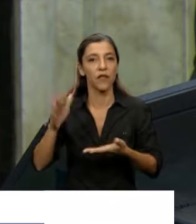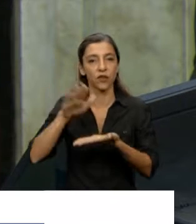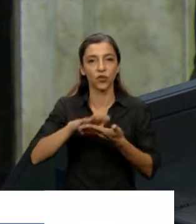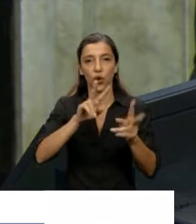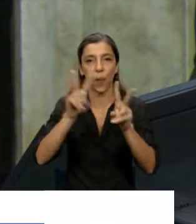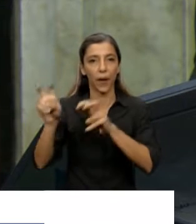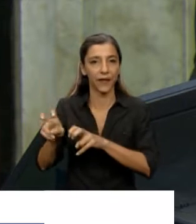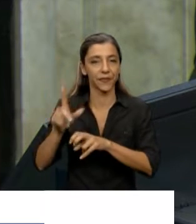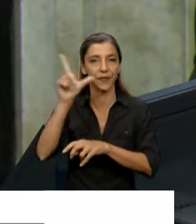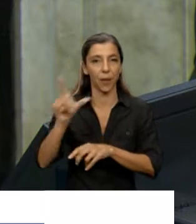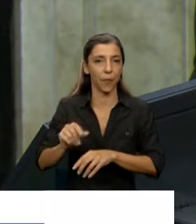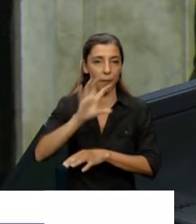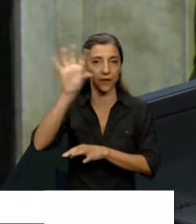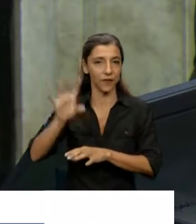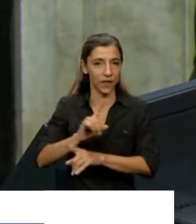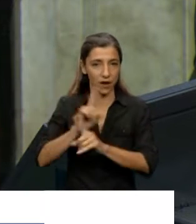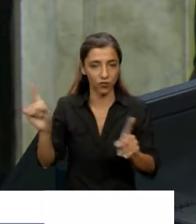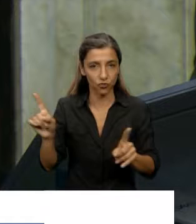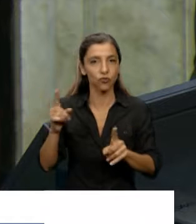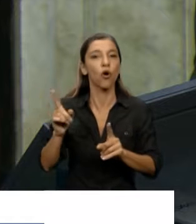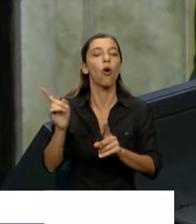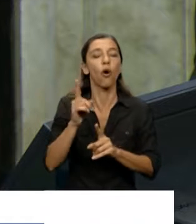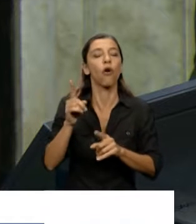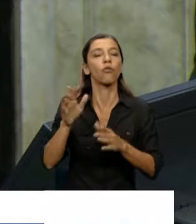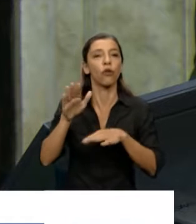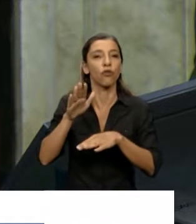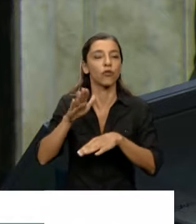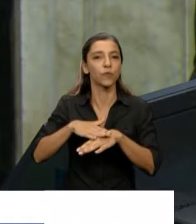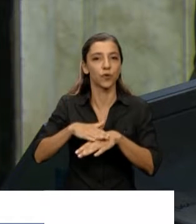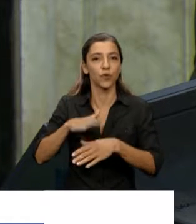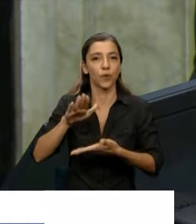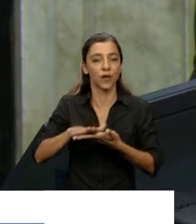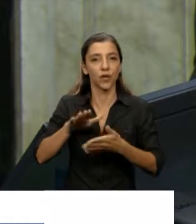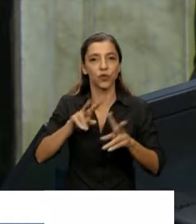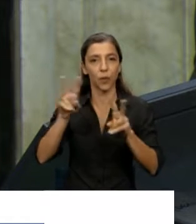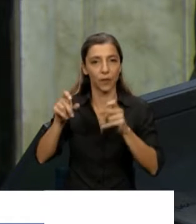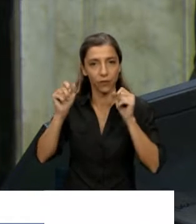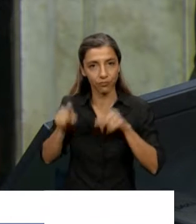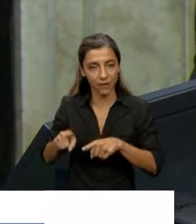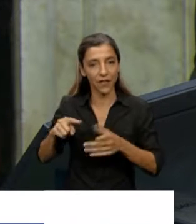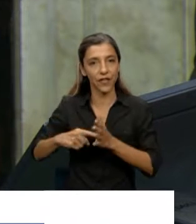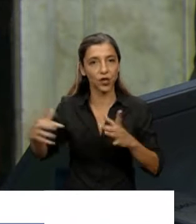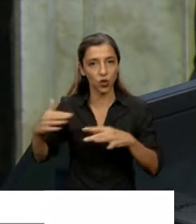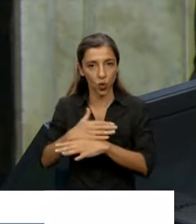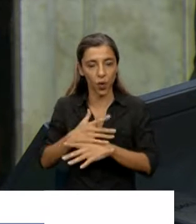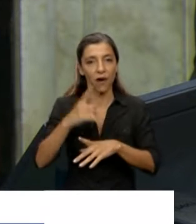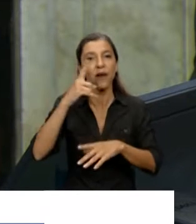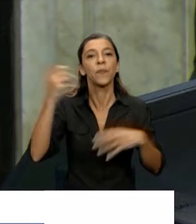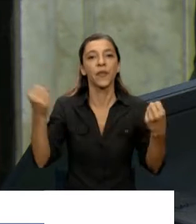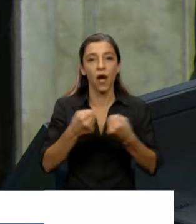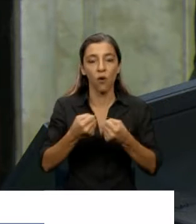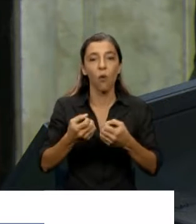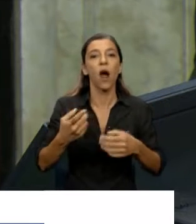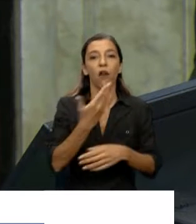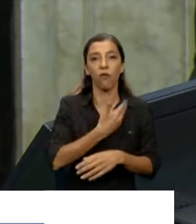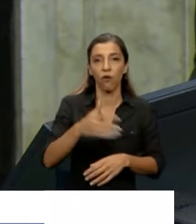federales ejercidas en la Ciudad Autónoma de Buenos Aires, celebrado entre el Estado Nacional y el Gobierno de la Ciudad Autónoma